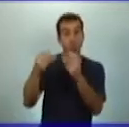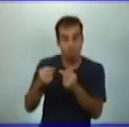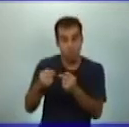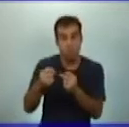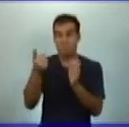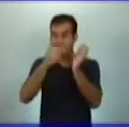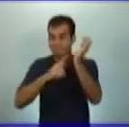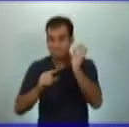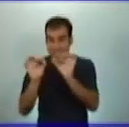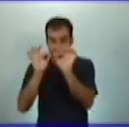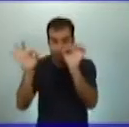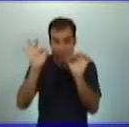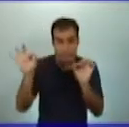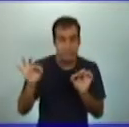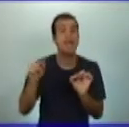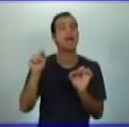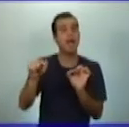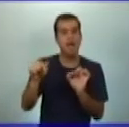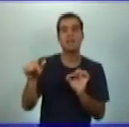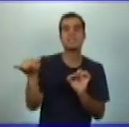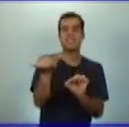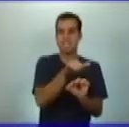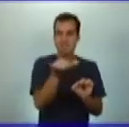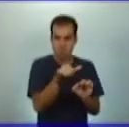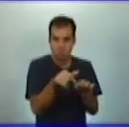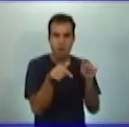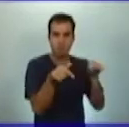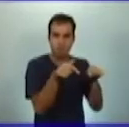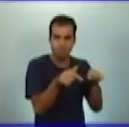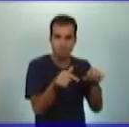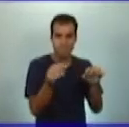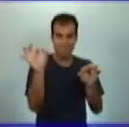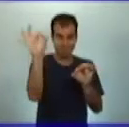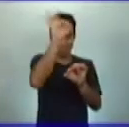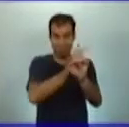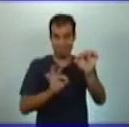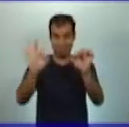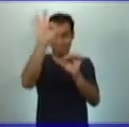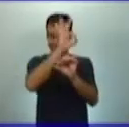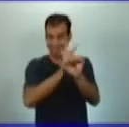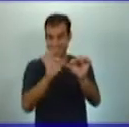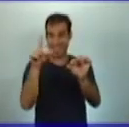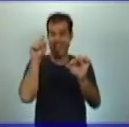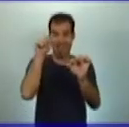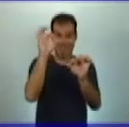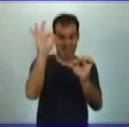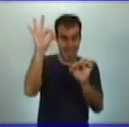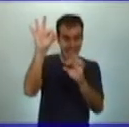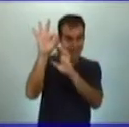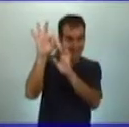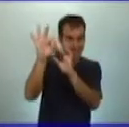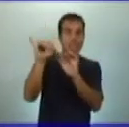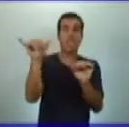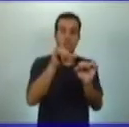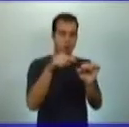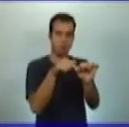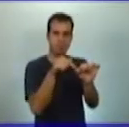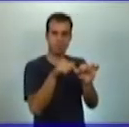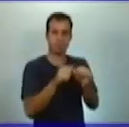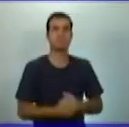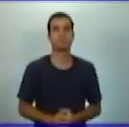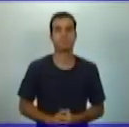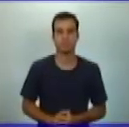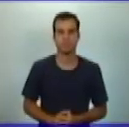su envoltura es igual que el número de protones en su núcleo. Pero fíjense que esta información de que el átomo sea eléctricamente neutro